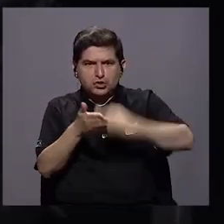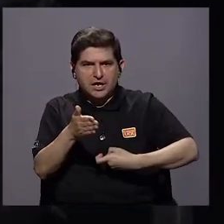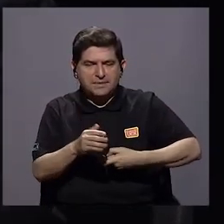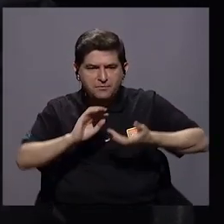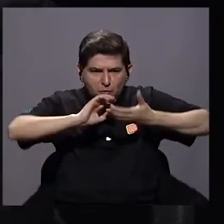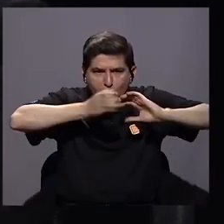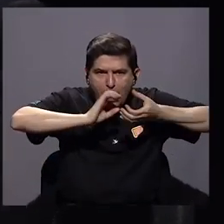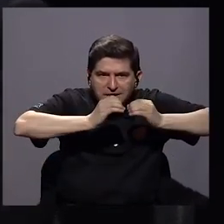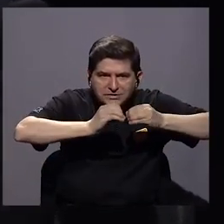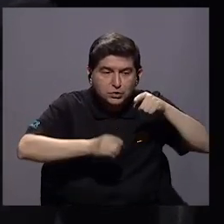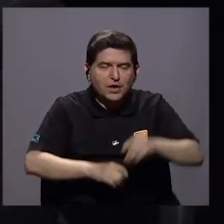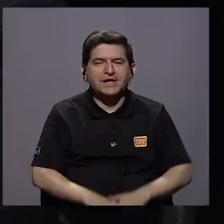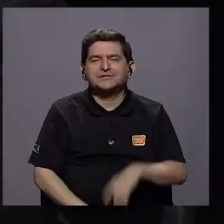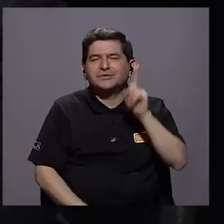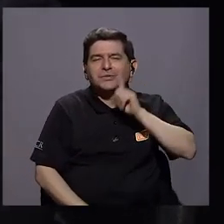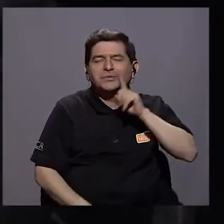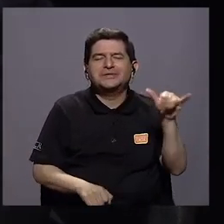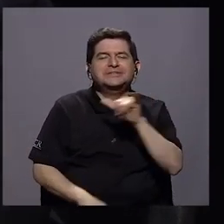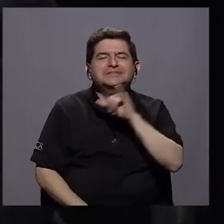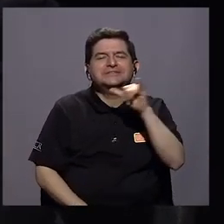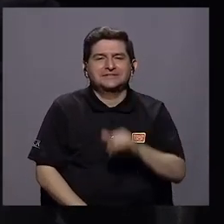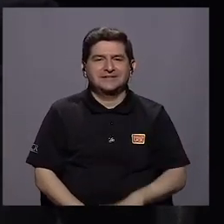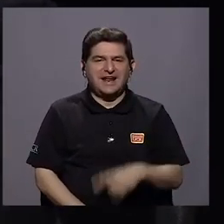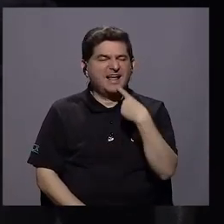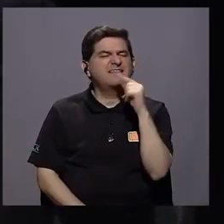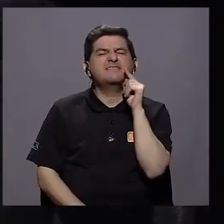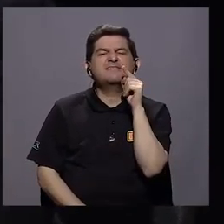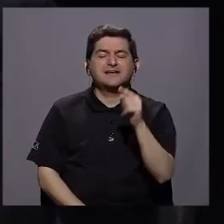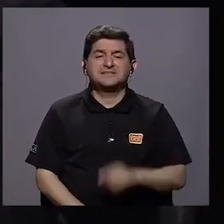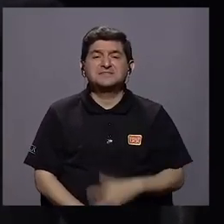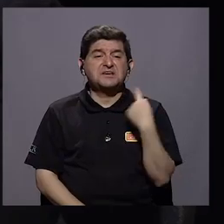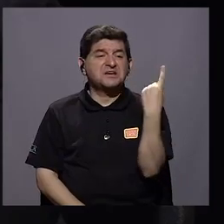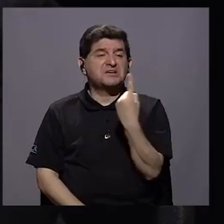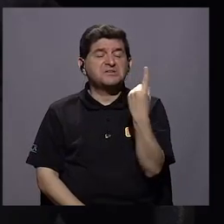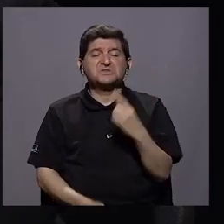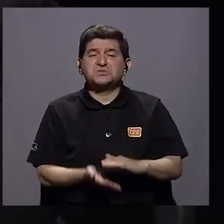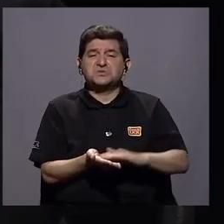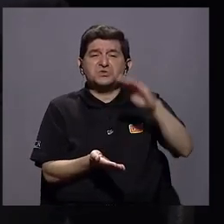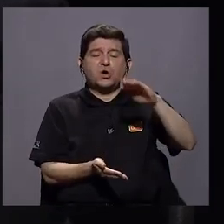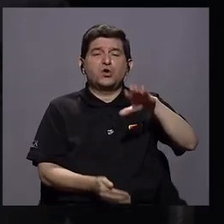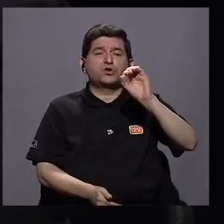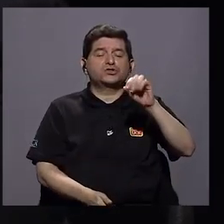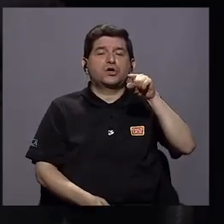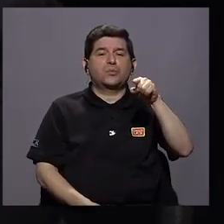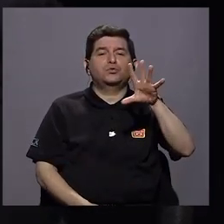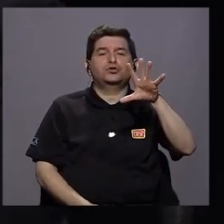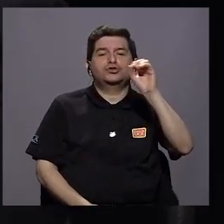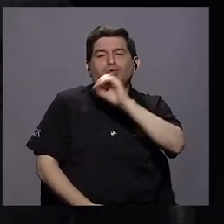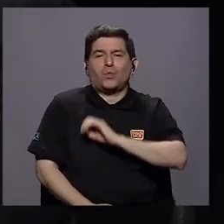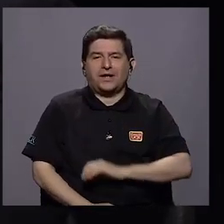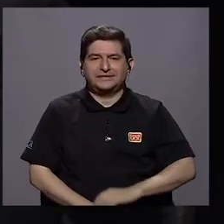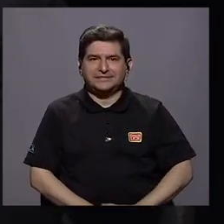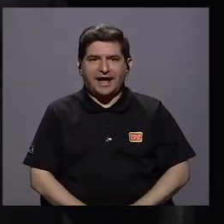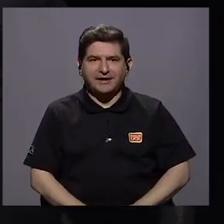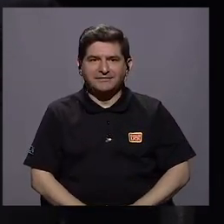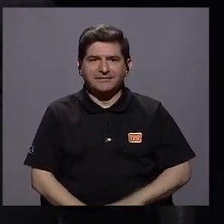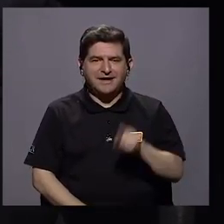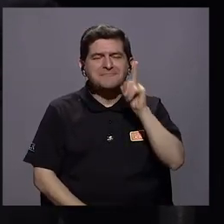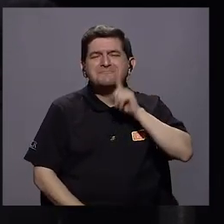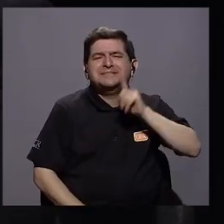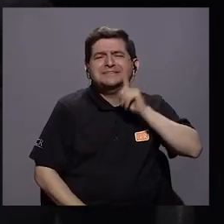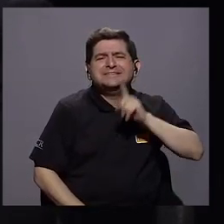le están calculando. Eso es un engaño también. El que le digan a usted que nada más se lo están aumentando en un 0.50 es